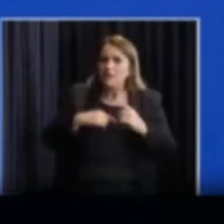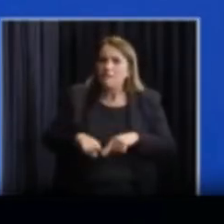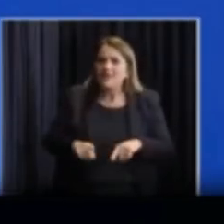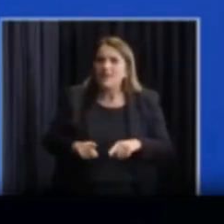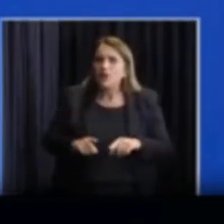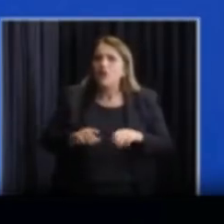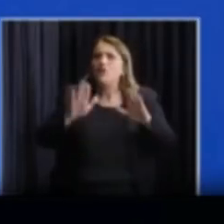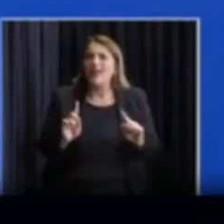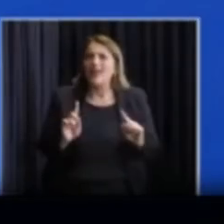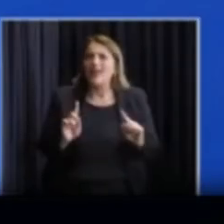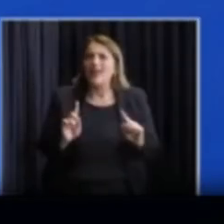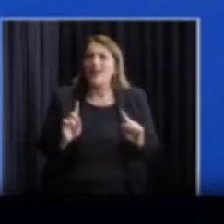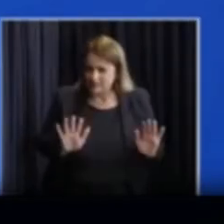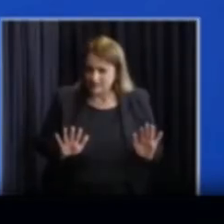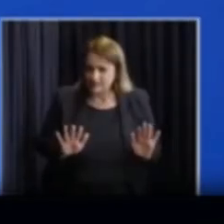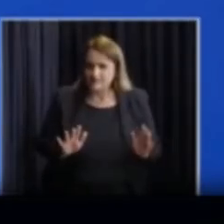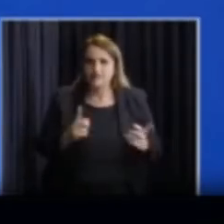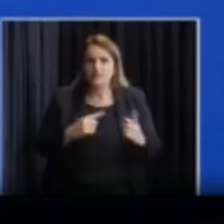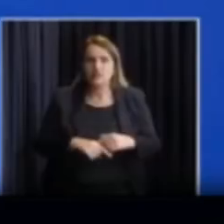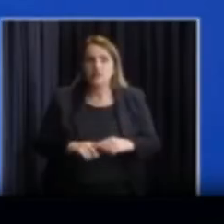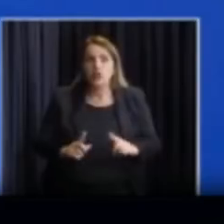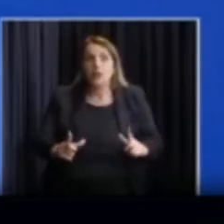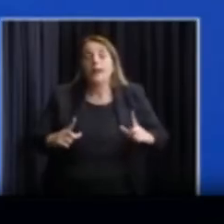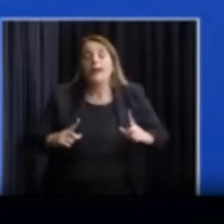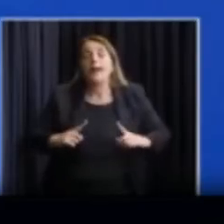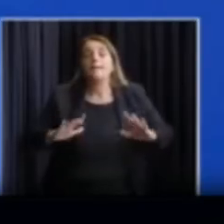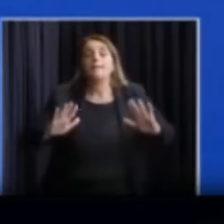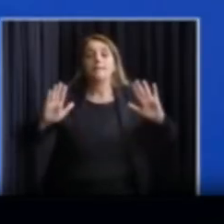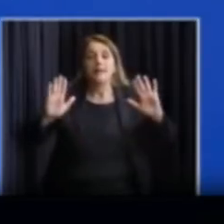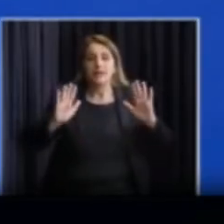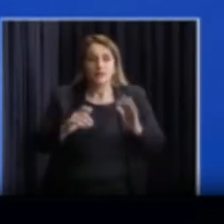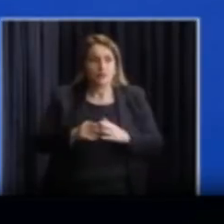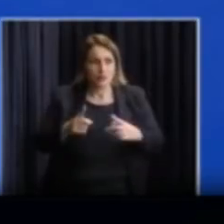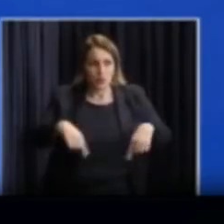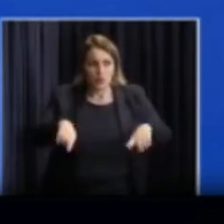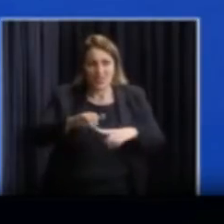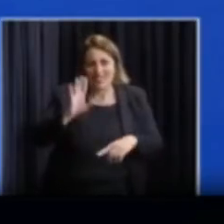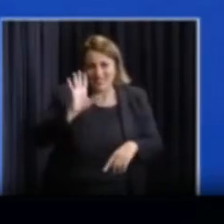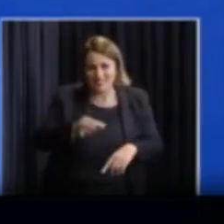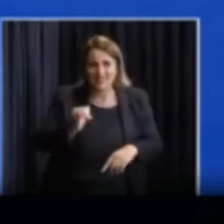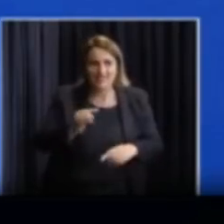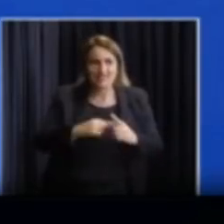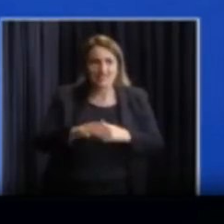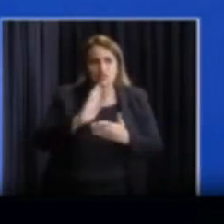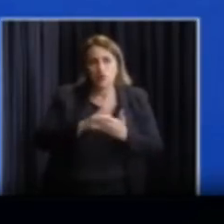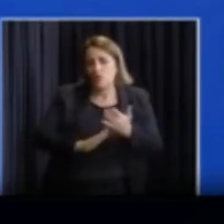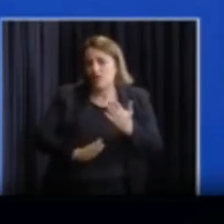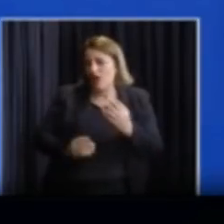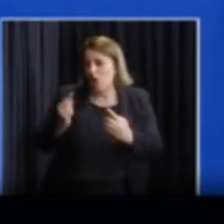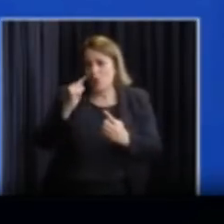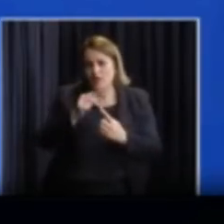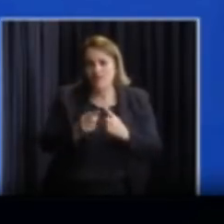algunas actividades. Yo apelo, lo saben bien, yo apelo a la libertad. Yo creo que